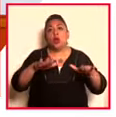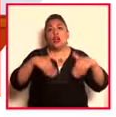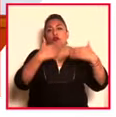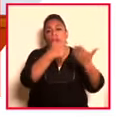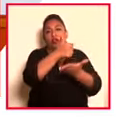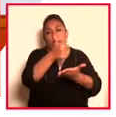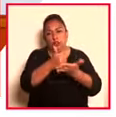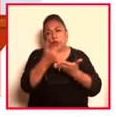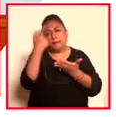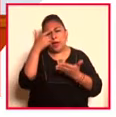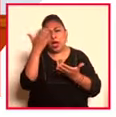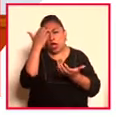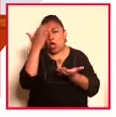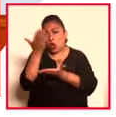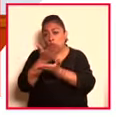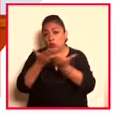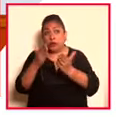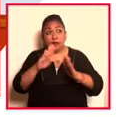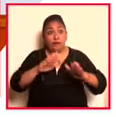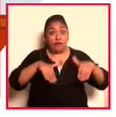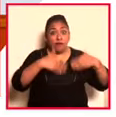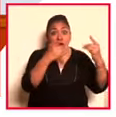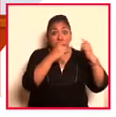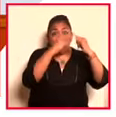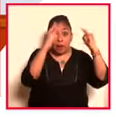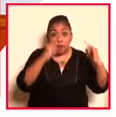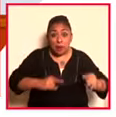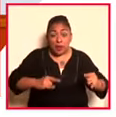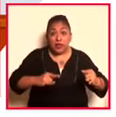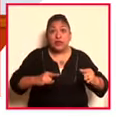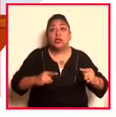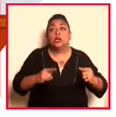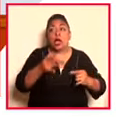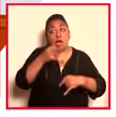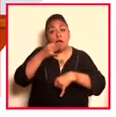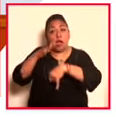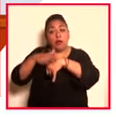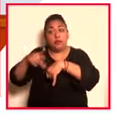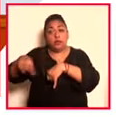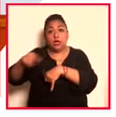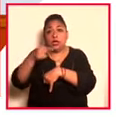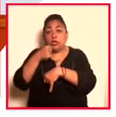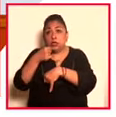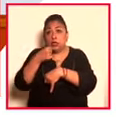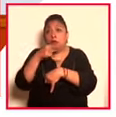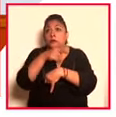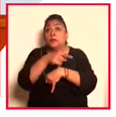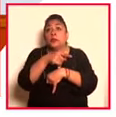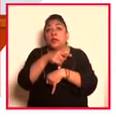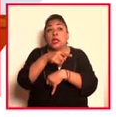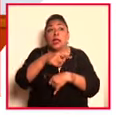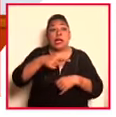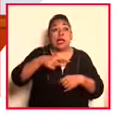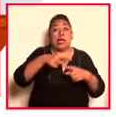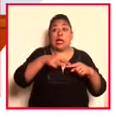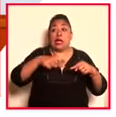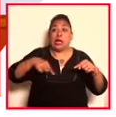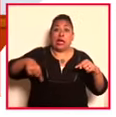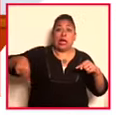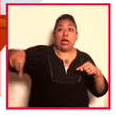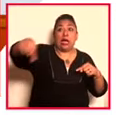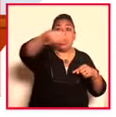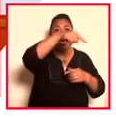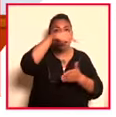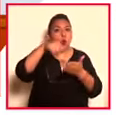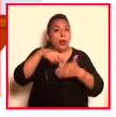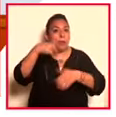y desde que llegan al campamento les avisan a los niños que la región que rodea el campamento es peligrosa y que